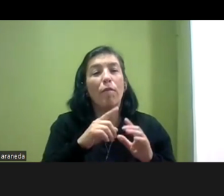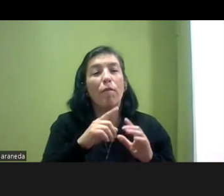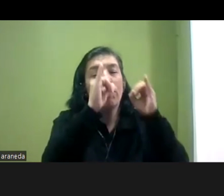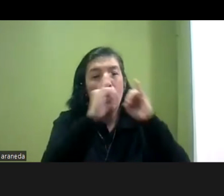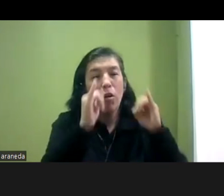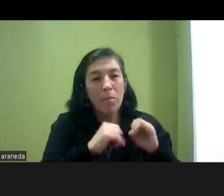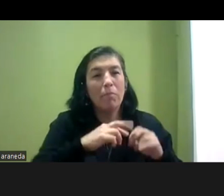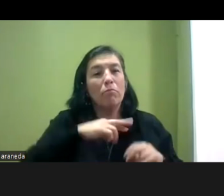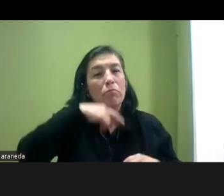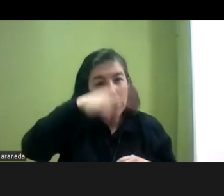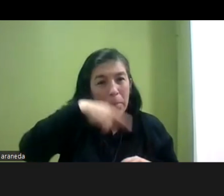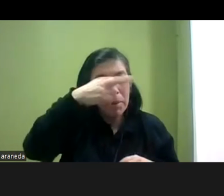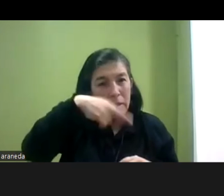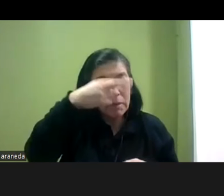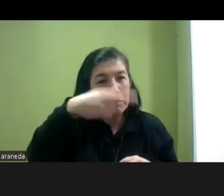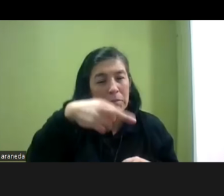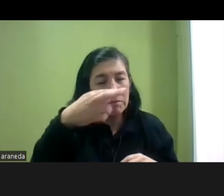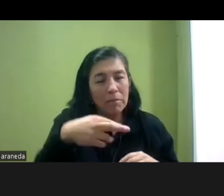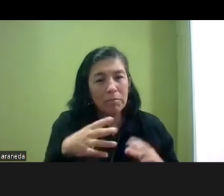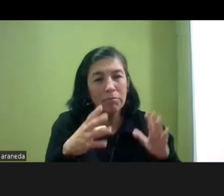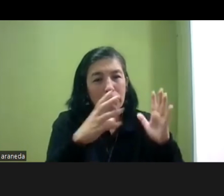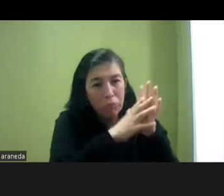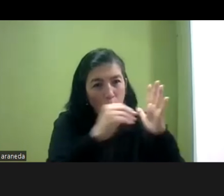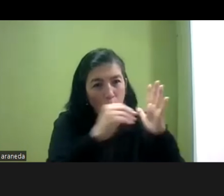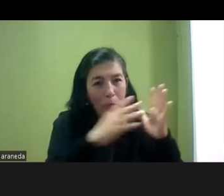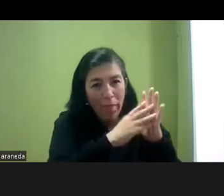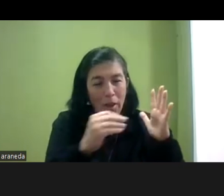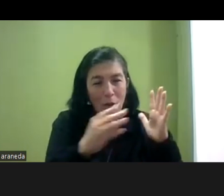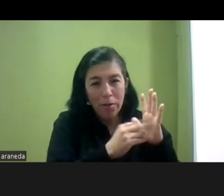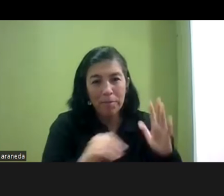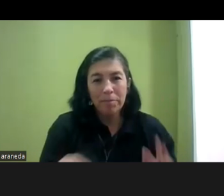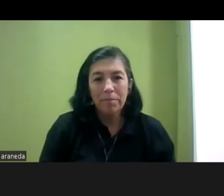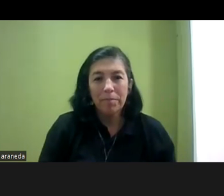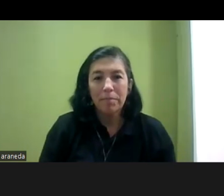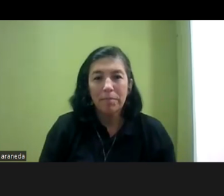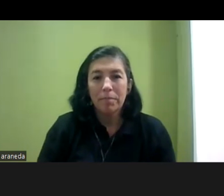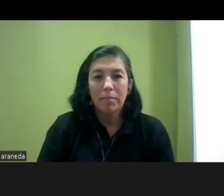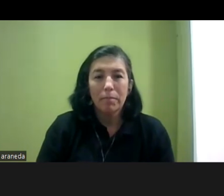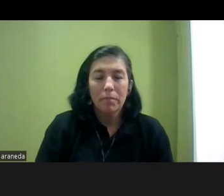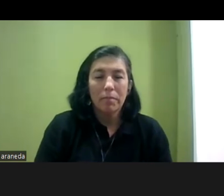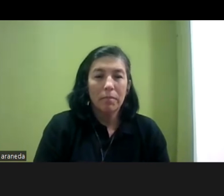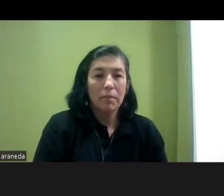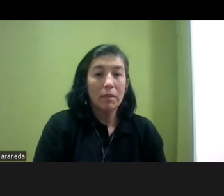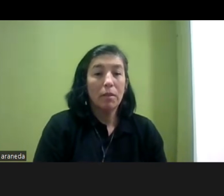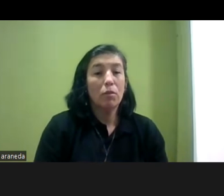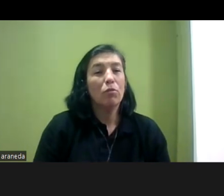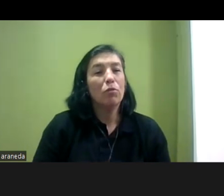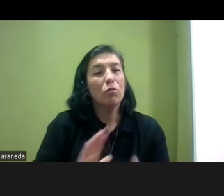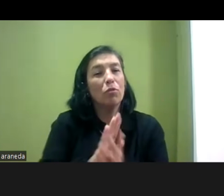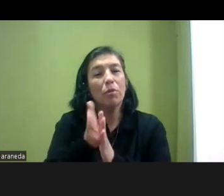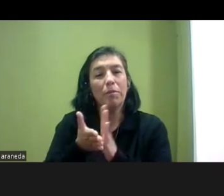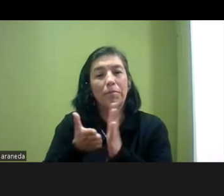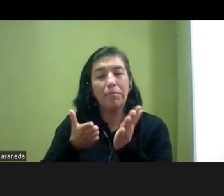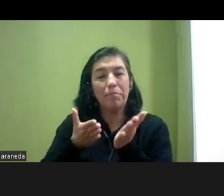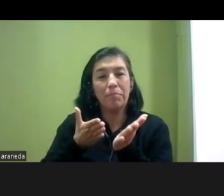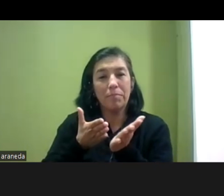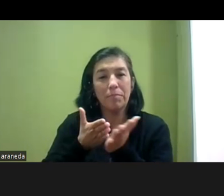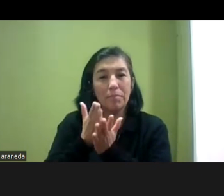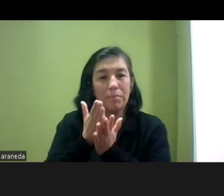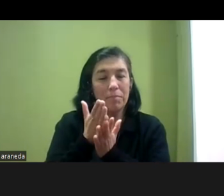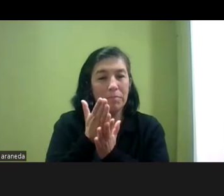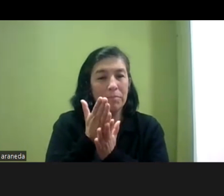disponen dentro de estos módulos. Y en general, todos parten de